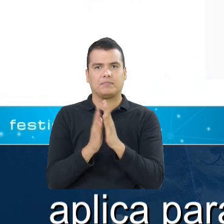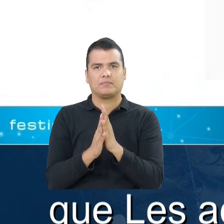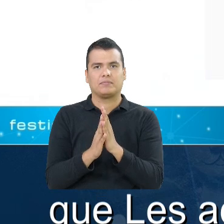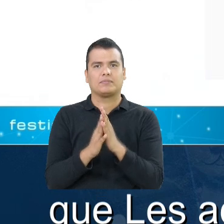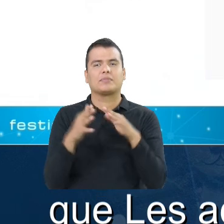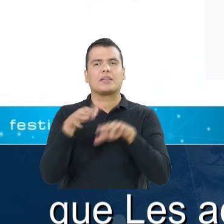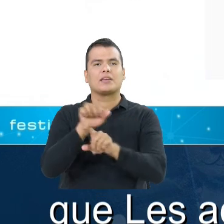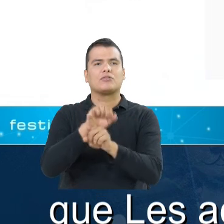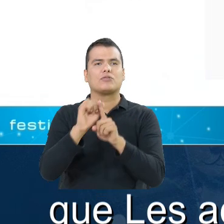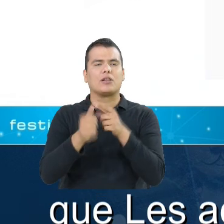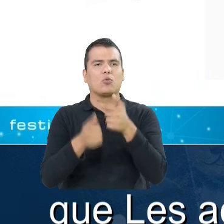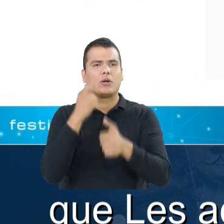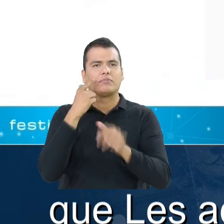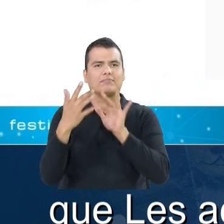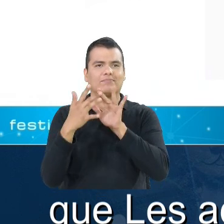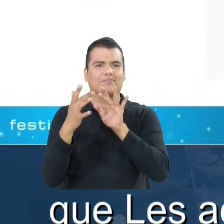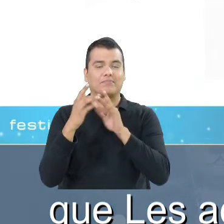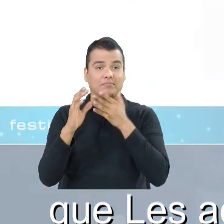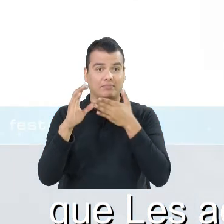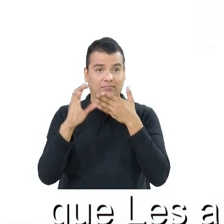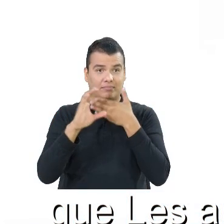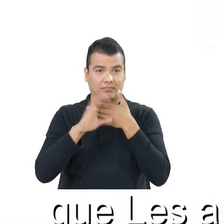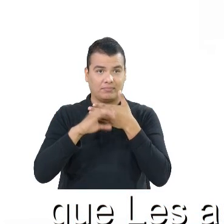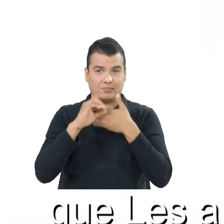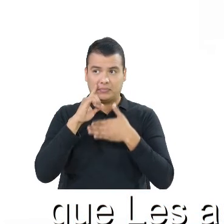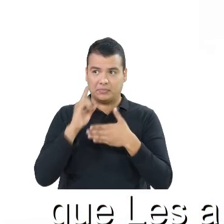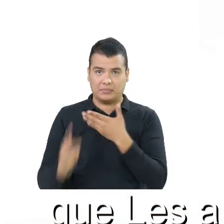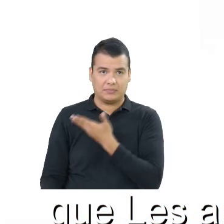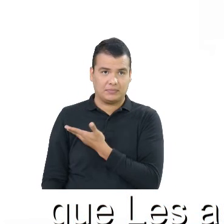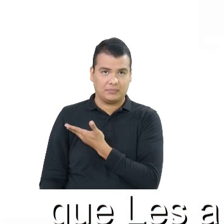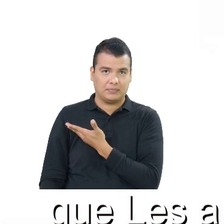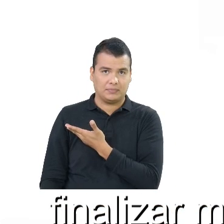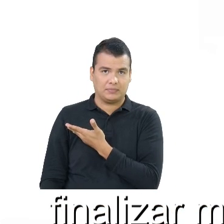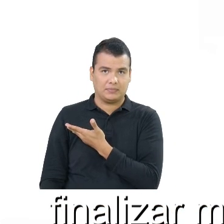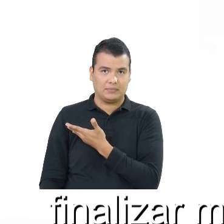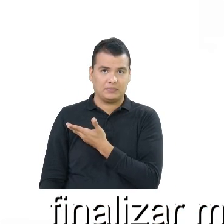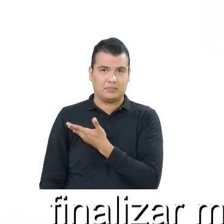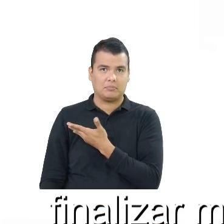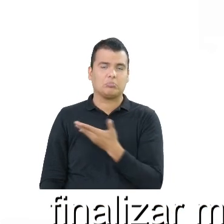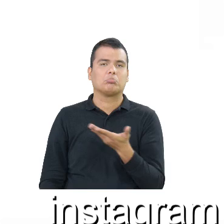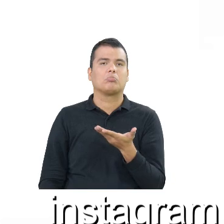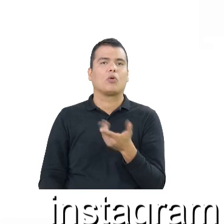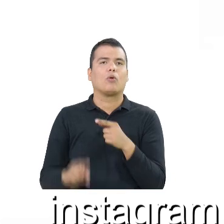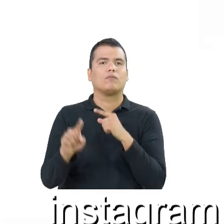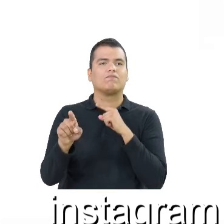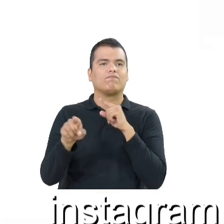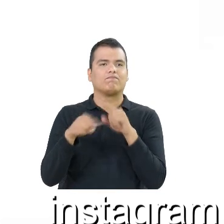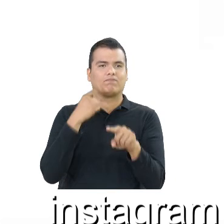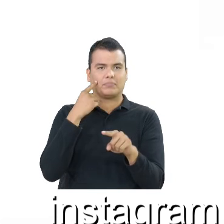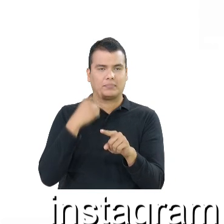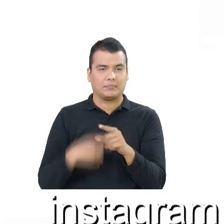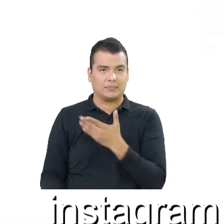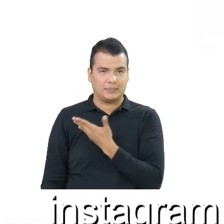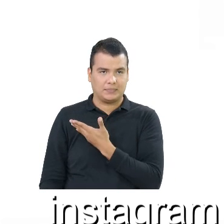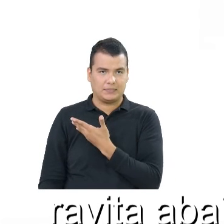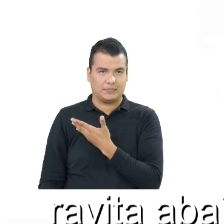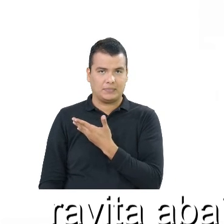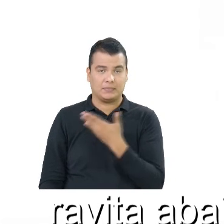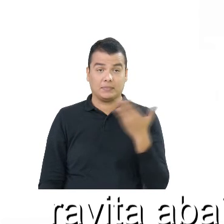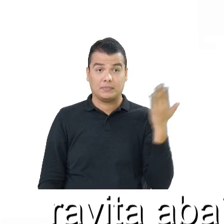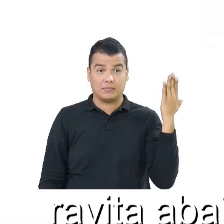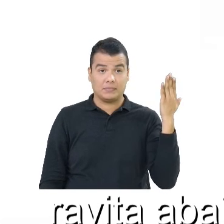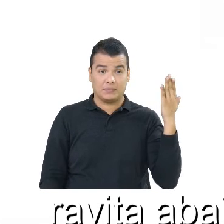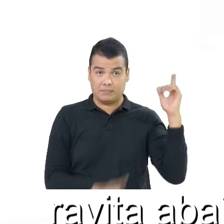mis redes sociales, en Instagram estoy como Nicolás Abril, la rayita abajo. Me pueden escribir a mi correo electrónico también. Cualquier duda que tengan